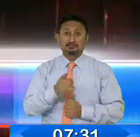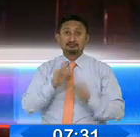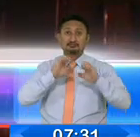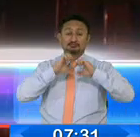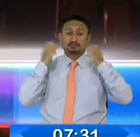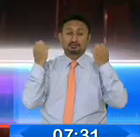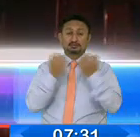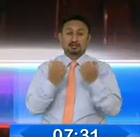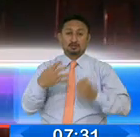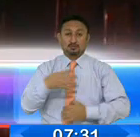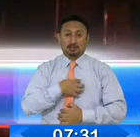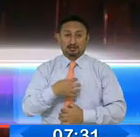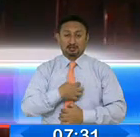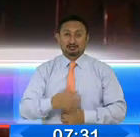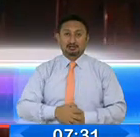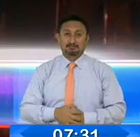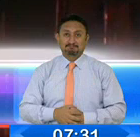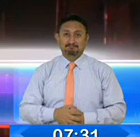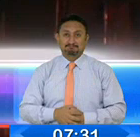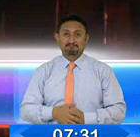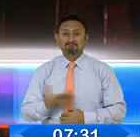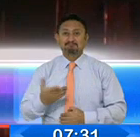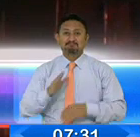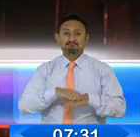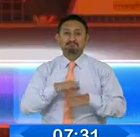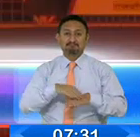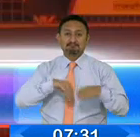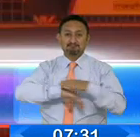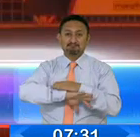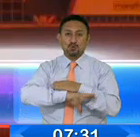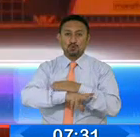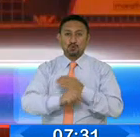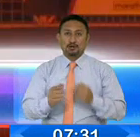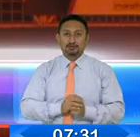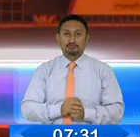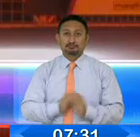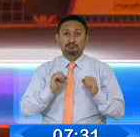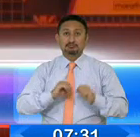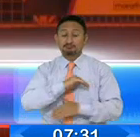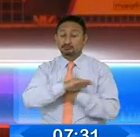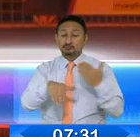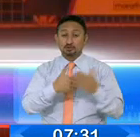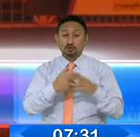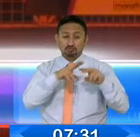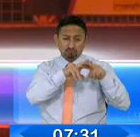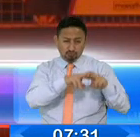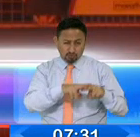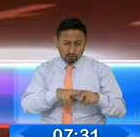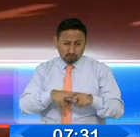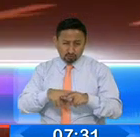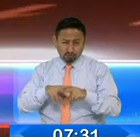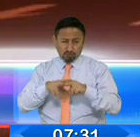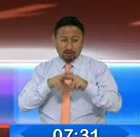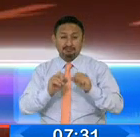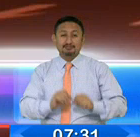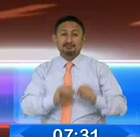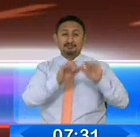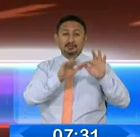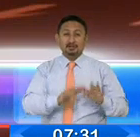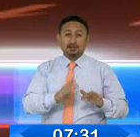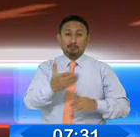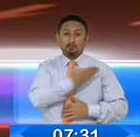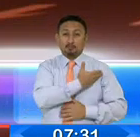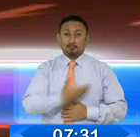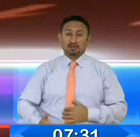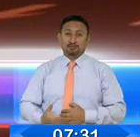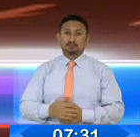del Estadio de Barcelona. El motivo, a robar. Aquí revisaron todo lo que pudieron en el área de la Secretaría y la